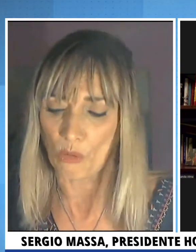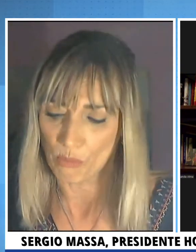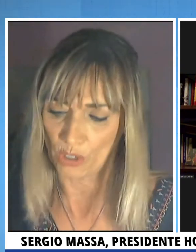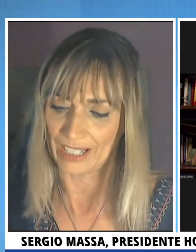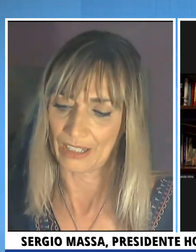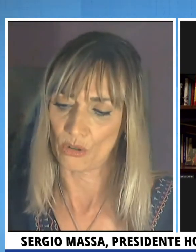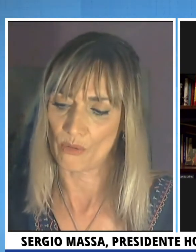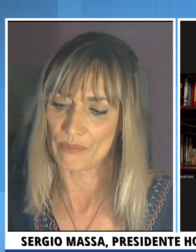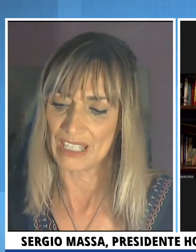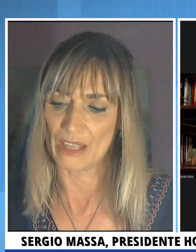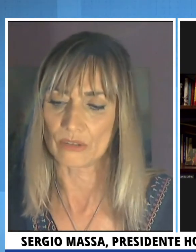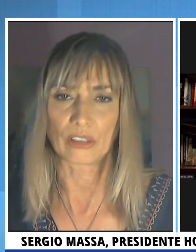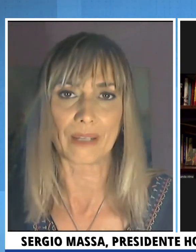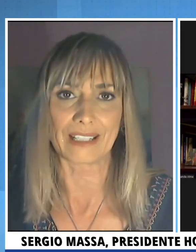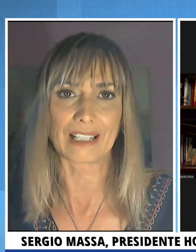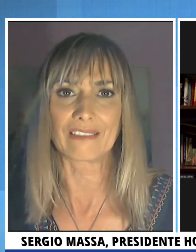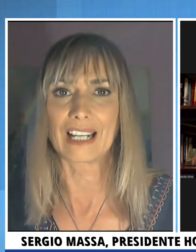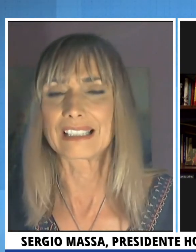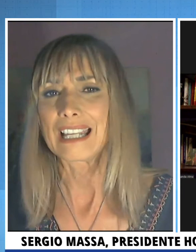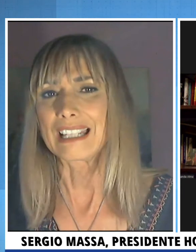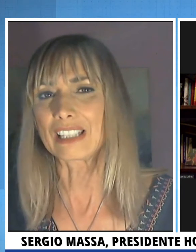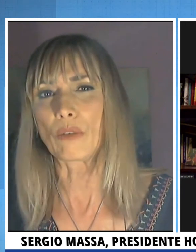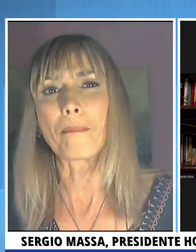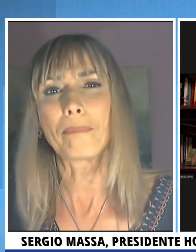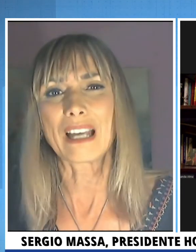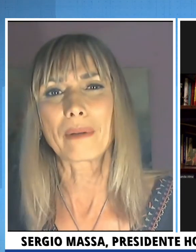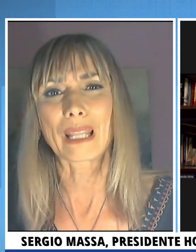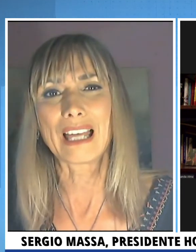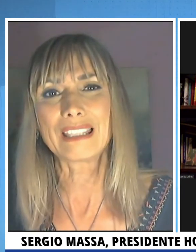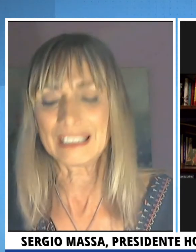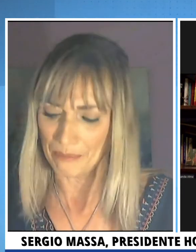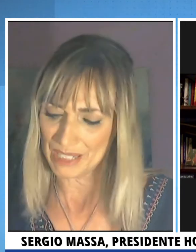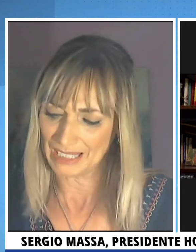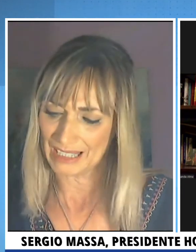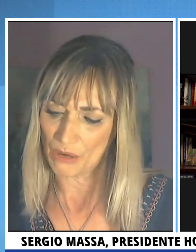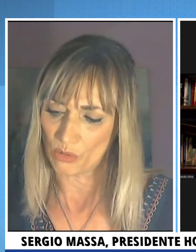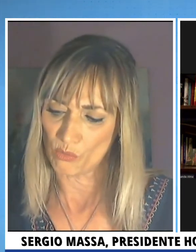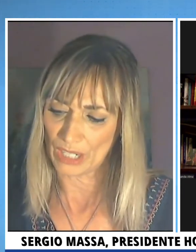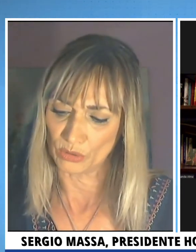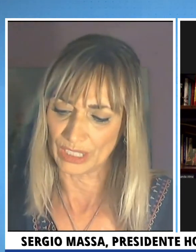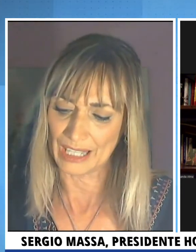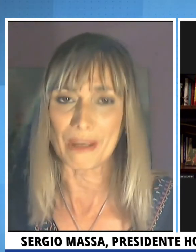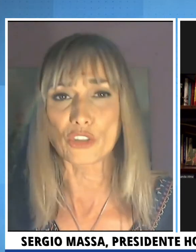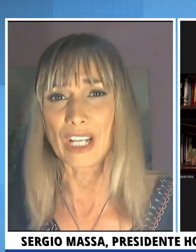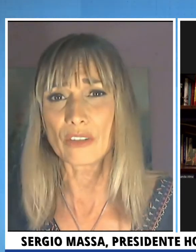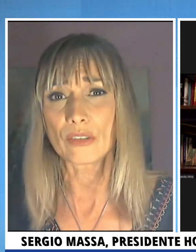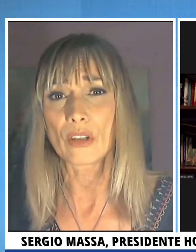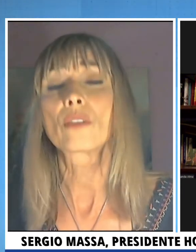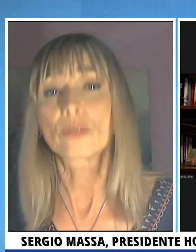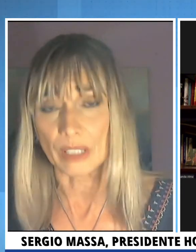con bosques, con viñados, olivares, cañaverales, se lo amplía, ¿verdad? Y también le da como una condena de personas.